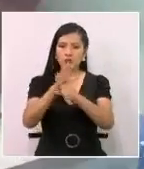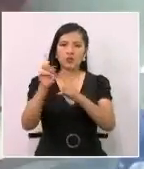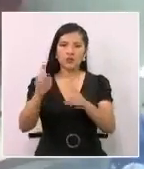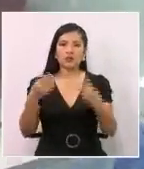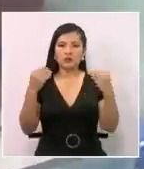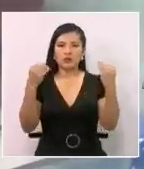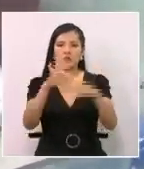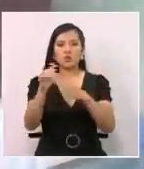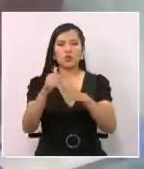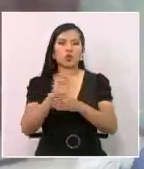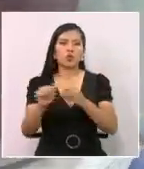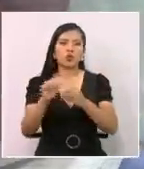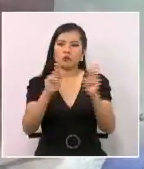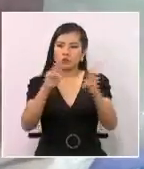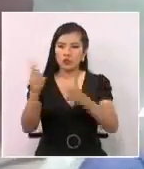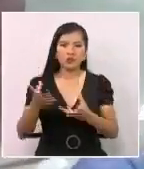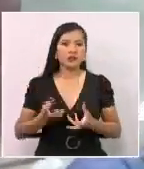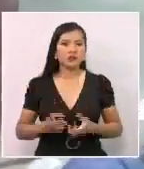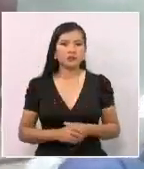dólares a las personas.